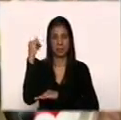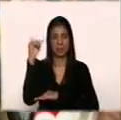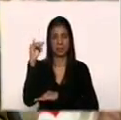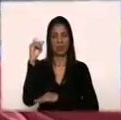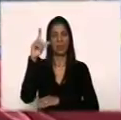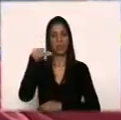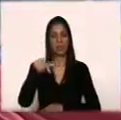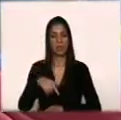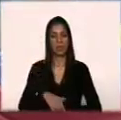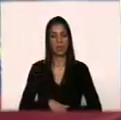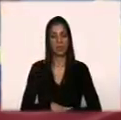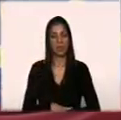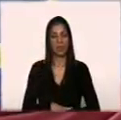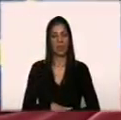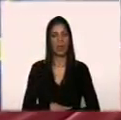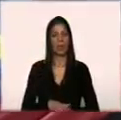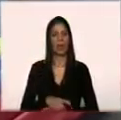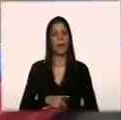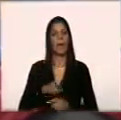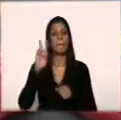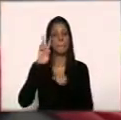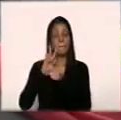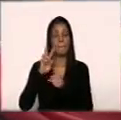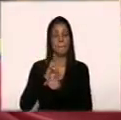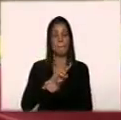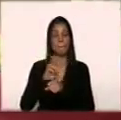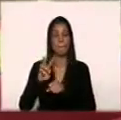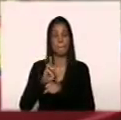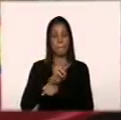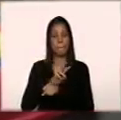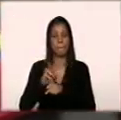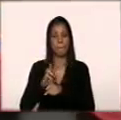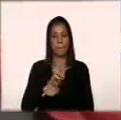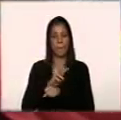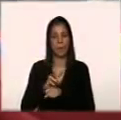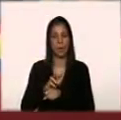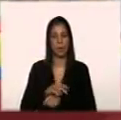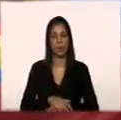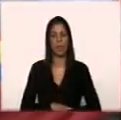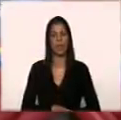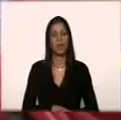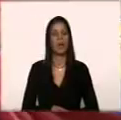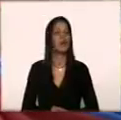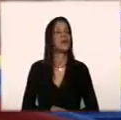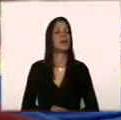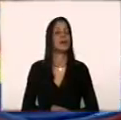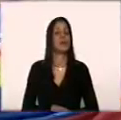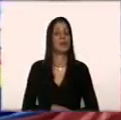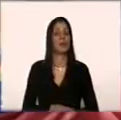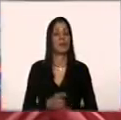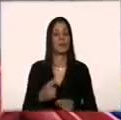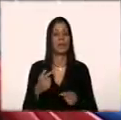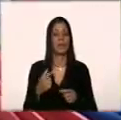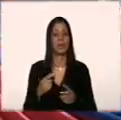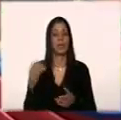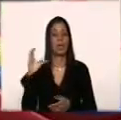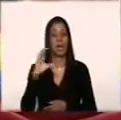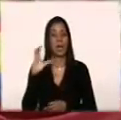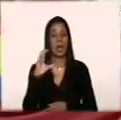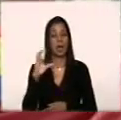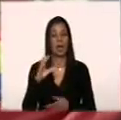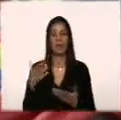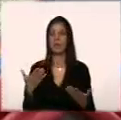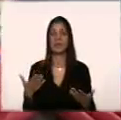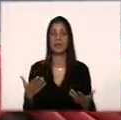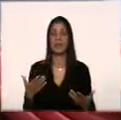Oye. Vargas, Vargas llegó. Vargas. Una delegación escogida. Capital. Capital. Ahí